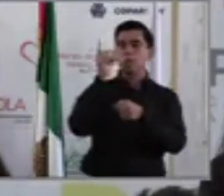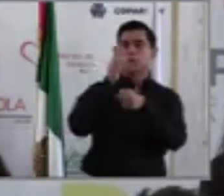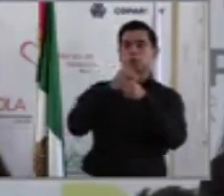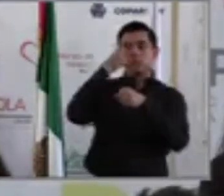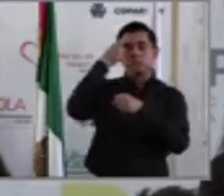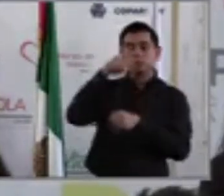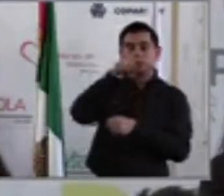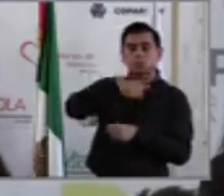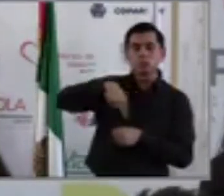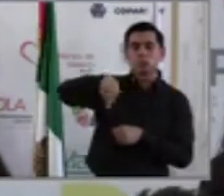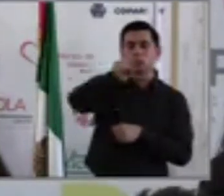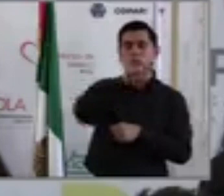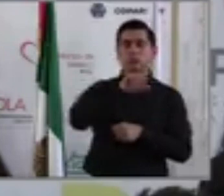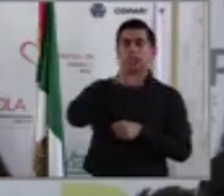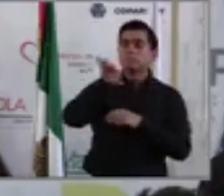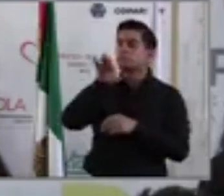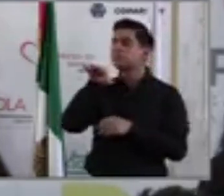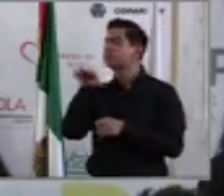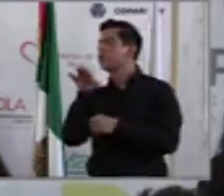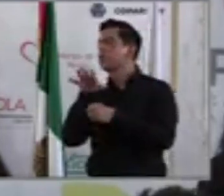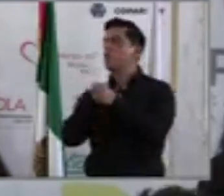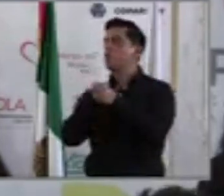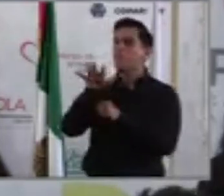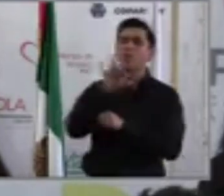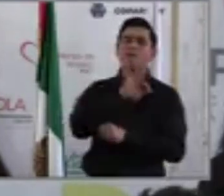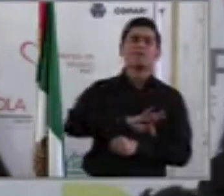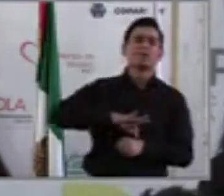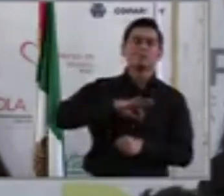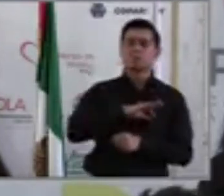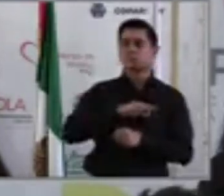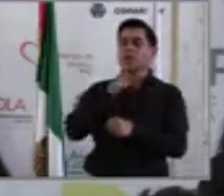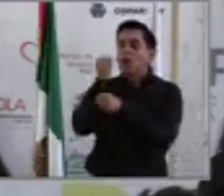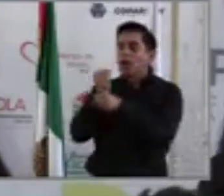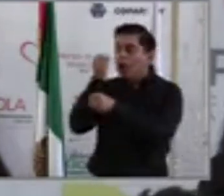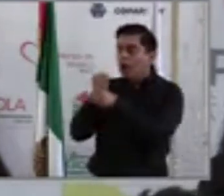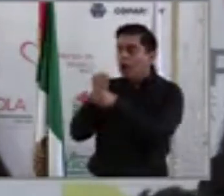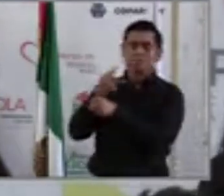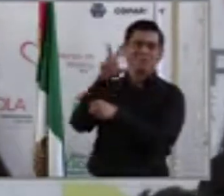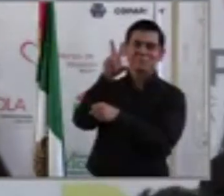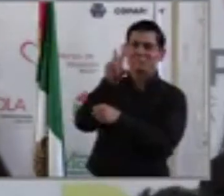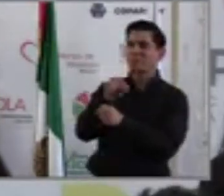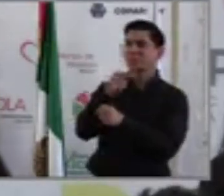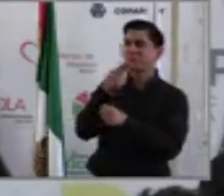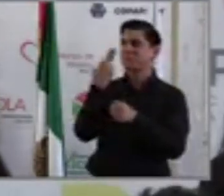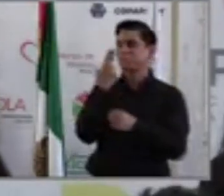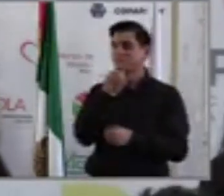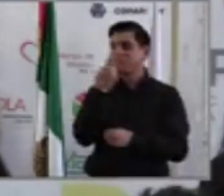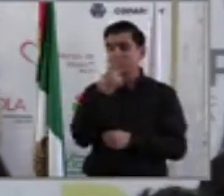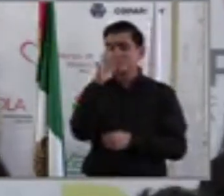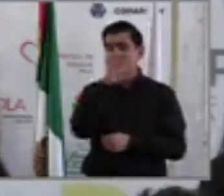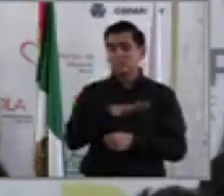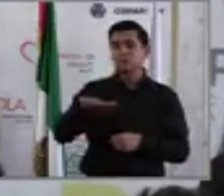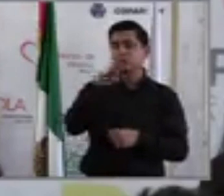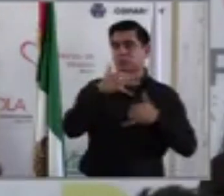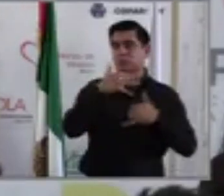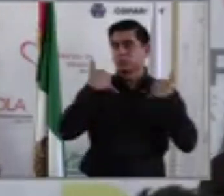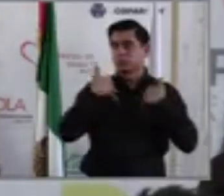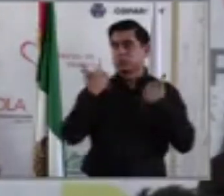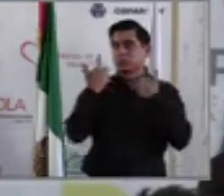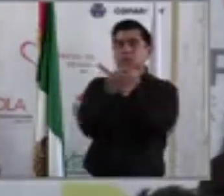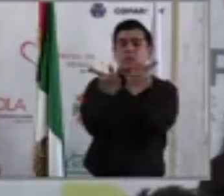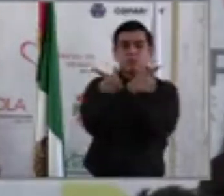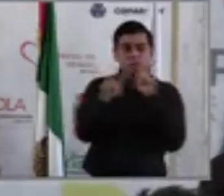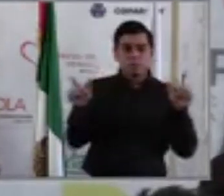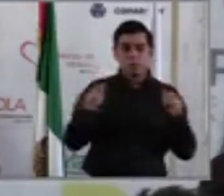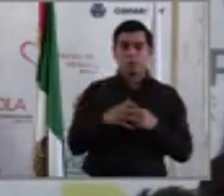qué los hace más felices, sin imponerles, sin pensar que este gobierno les va a solucionar